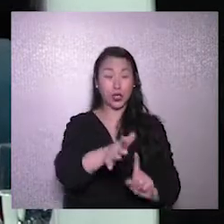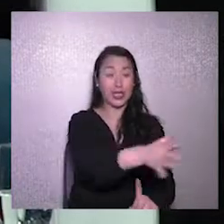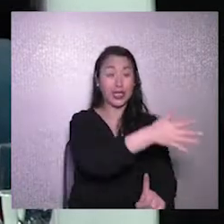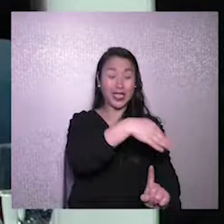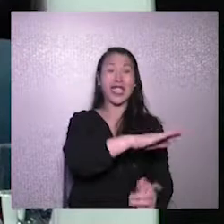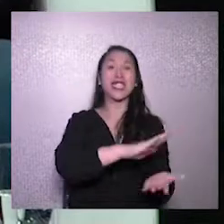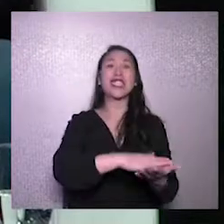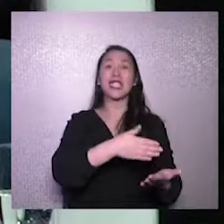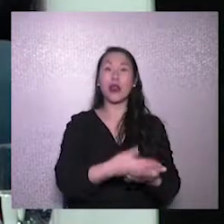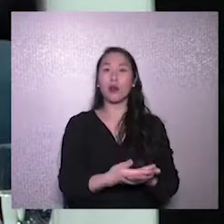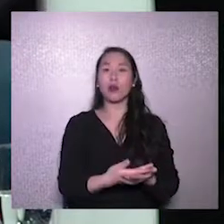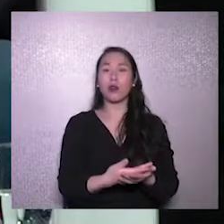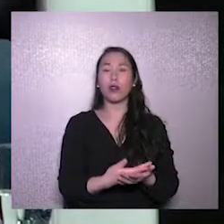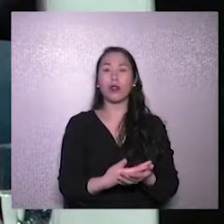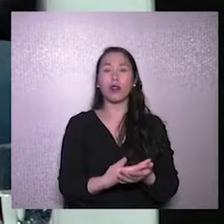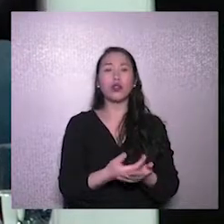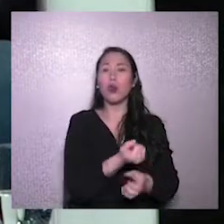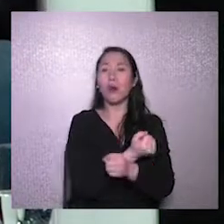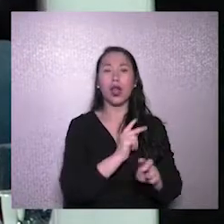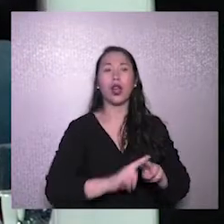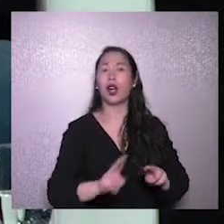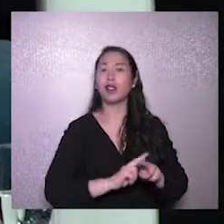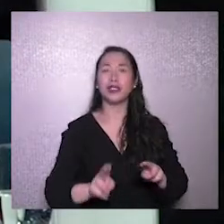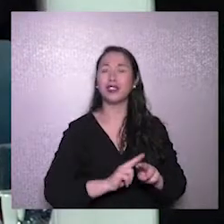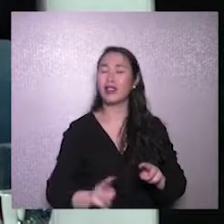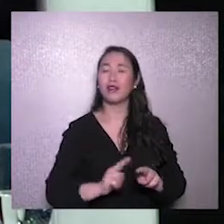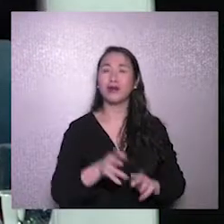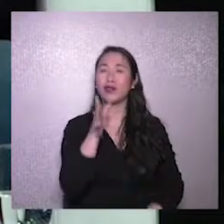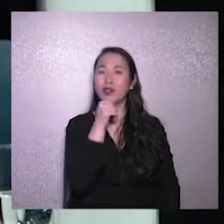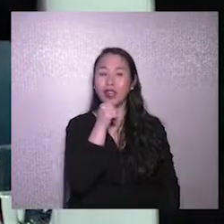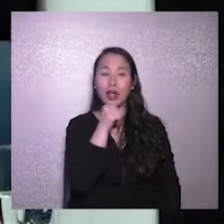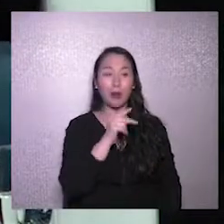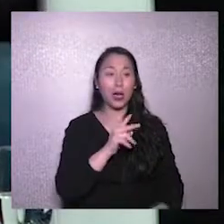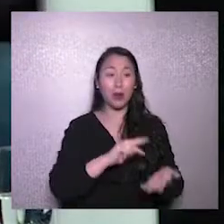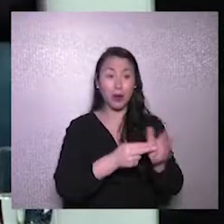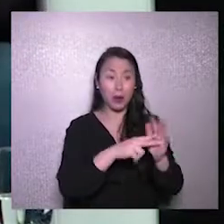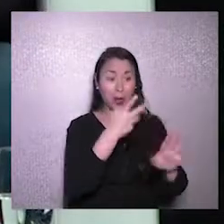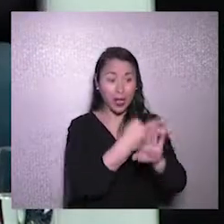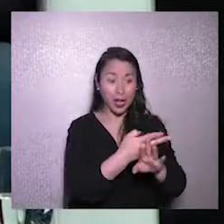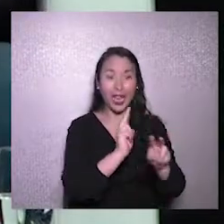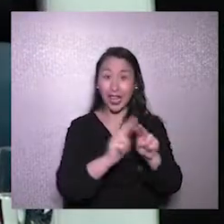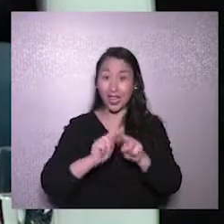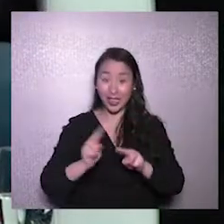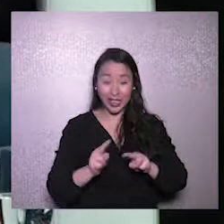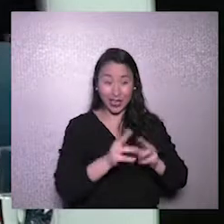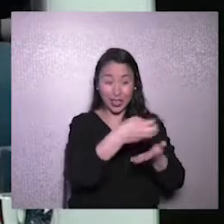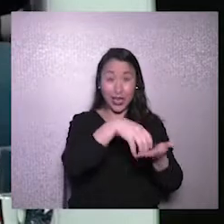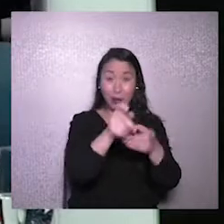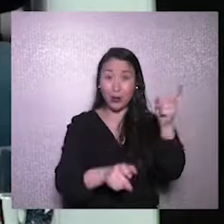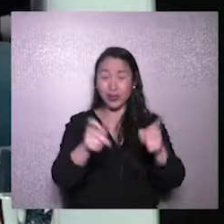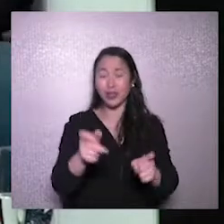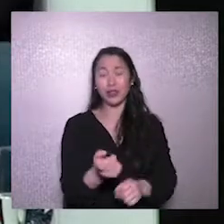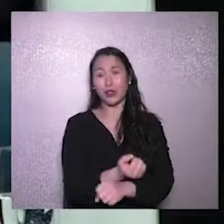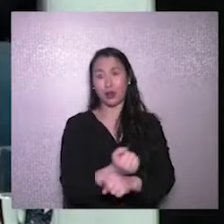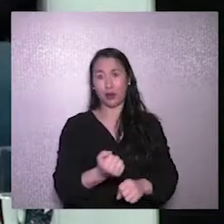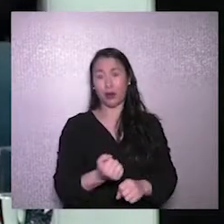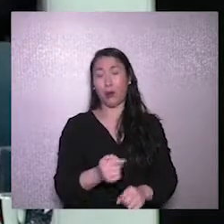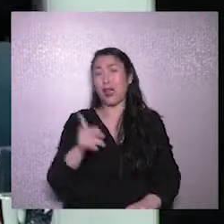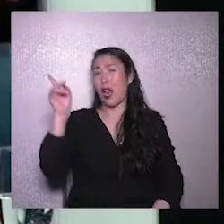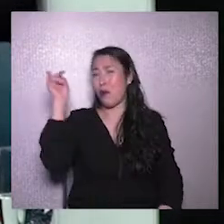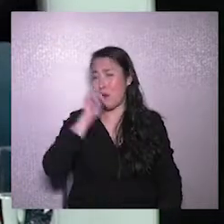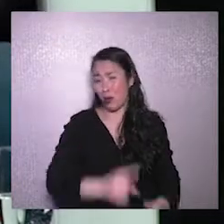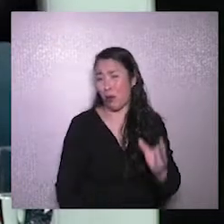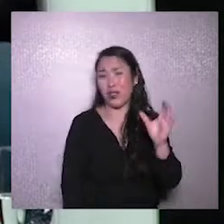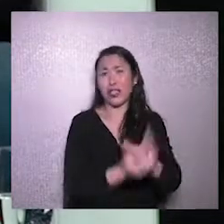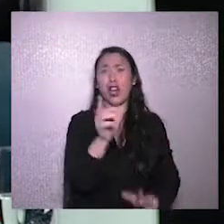salud no tiene capacidad productiva para resolver toda la necesidad de la población. Le podemos poner el último software o